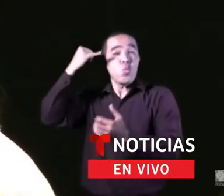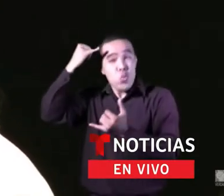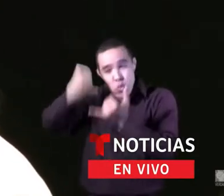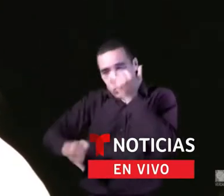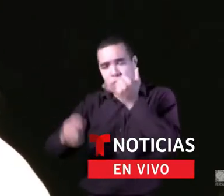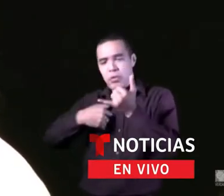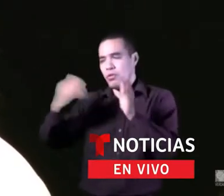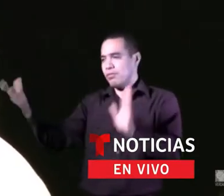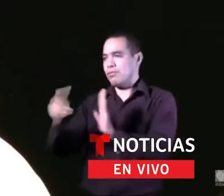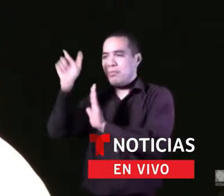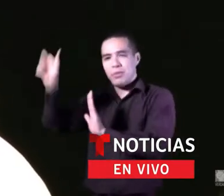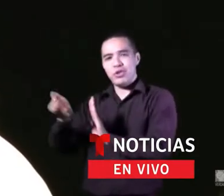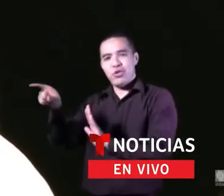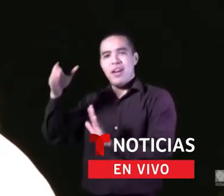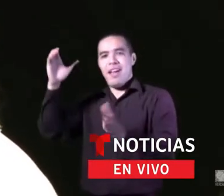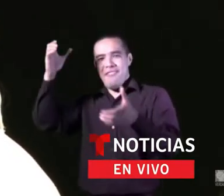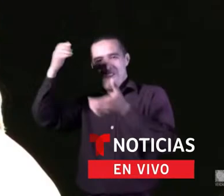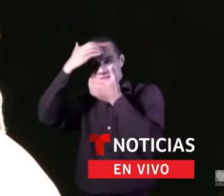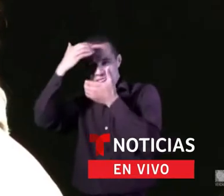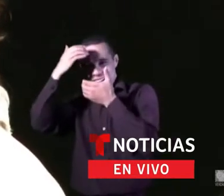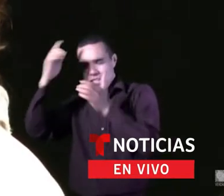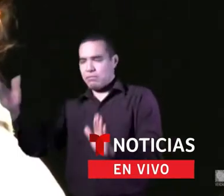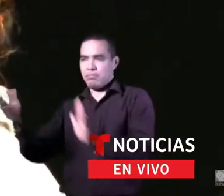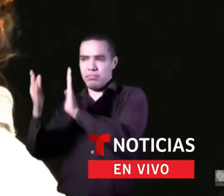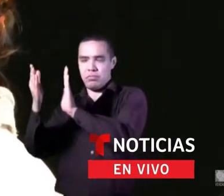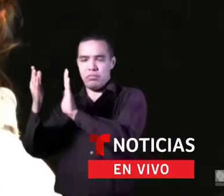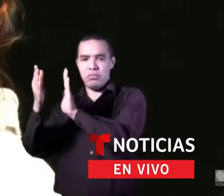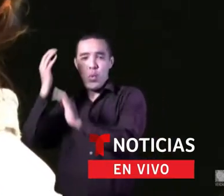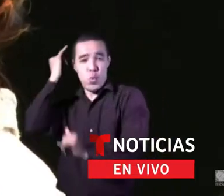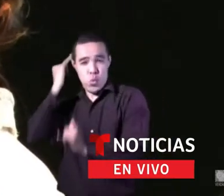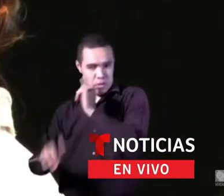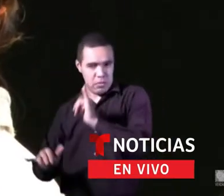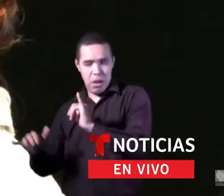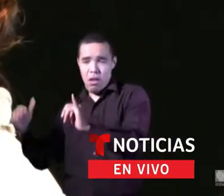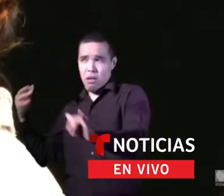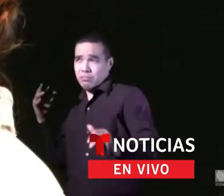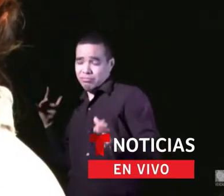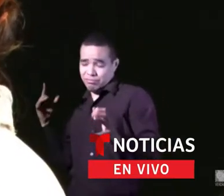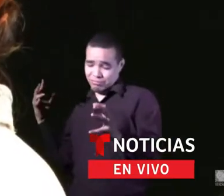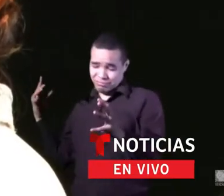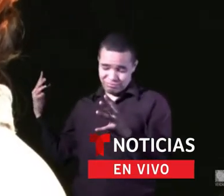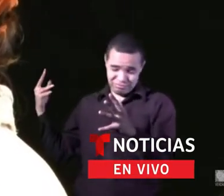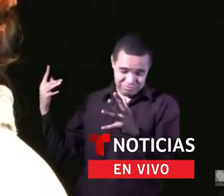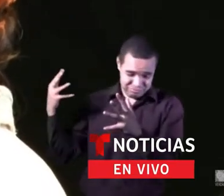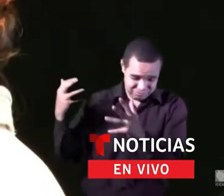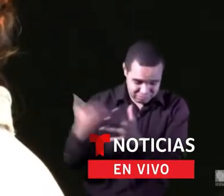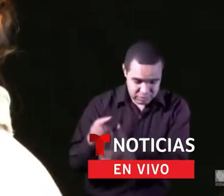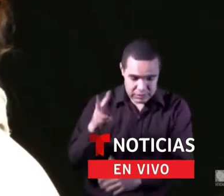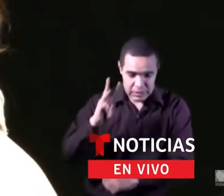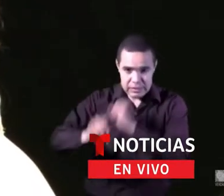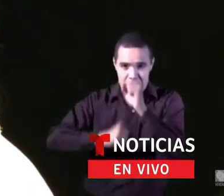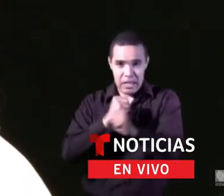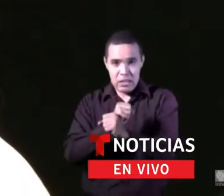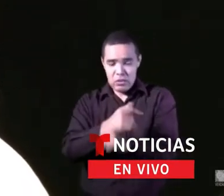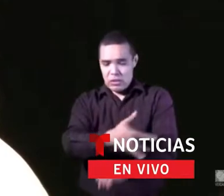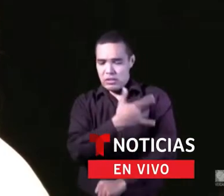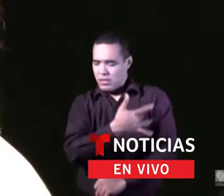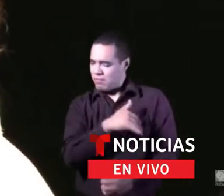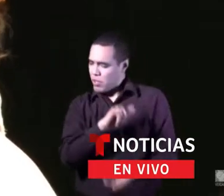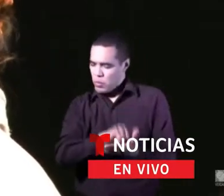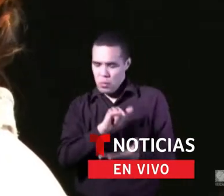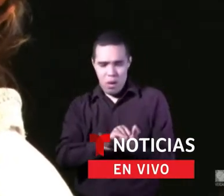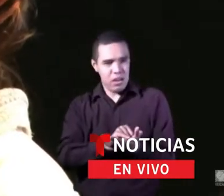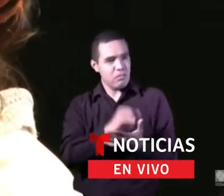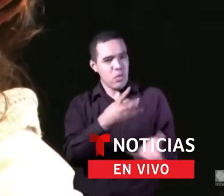a pesar del tiempo transcurrido las emociones ustedes lo han visto siguen muy fuertes tan fuertes como las imágenes que quedaron